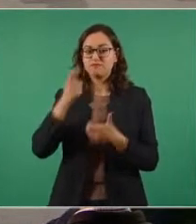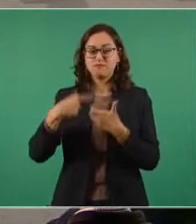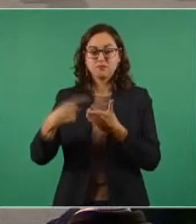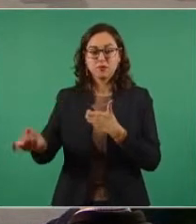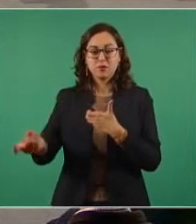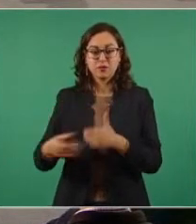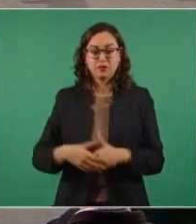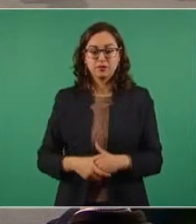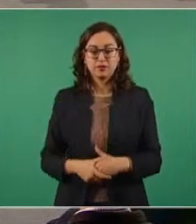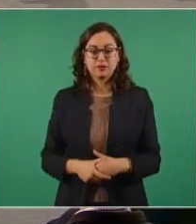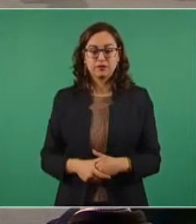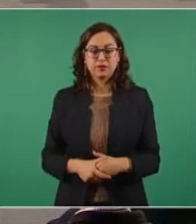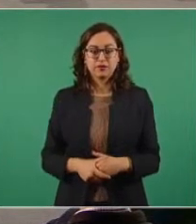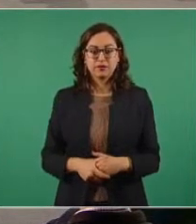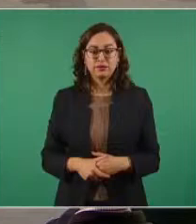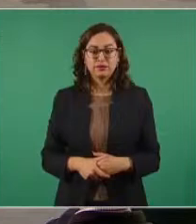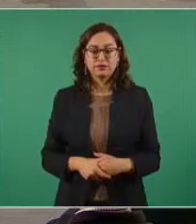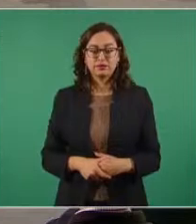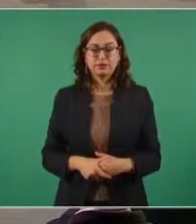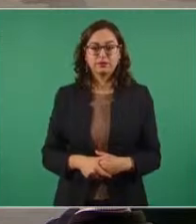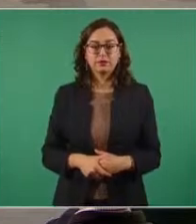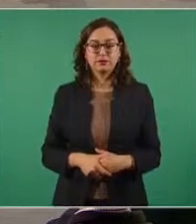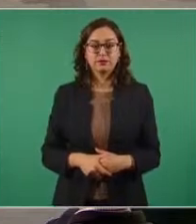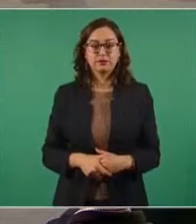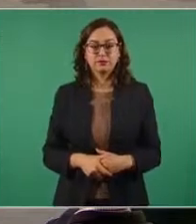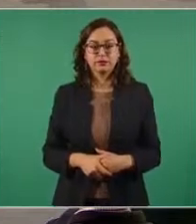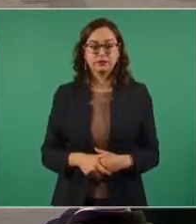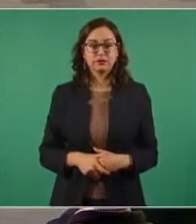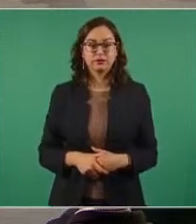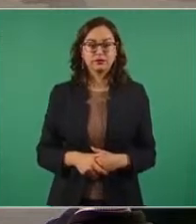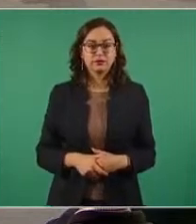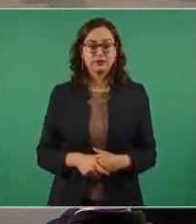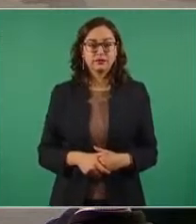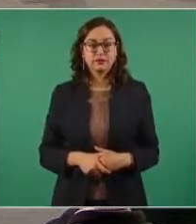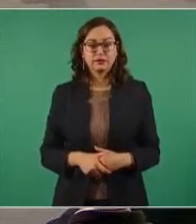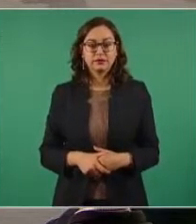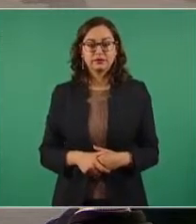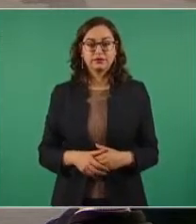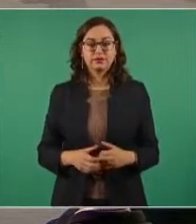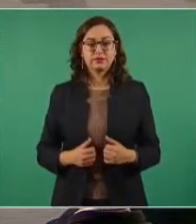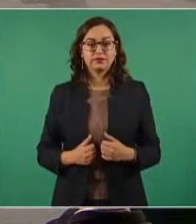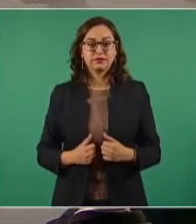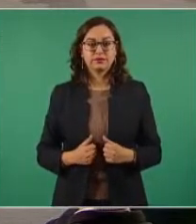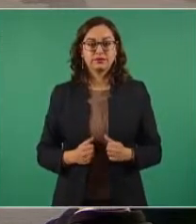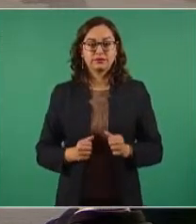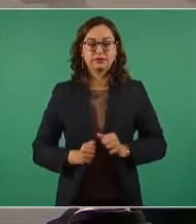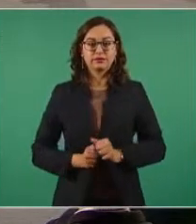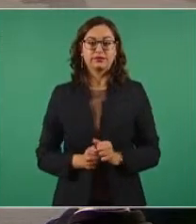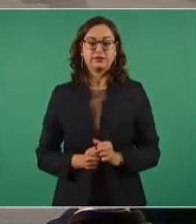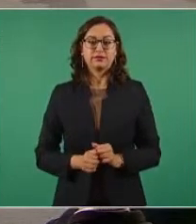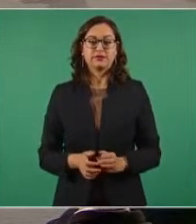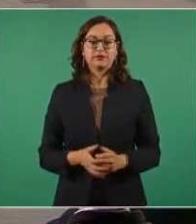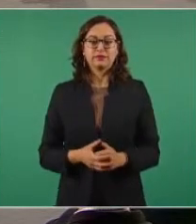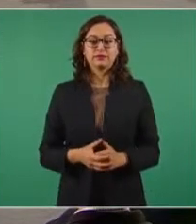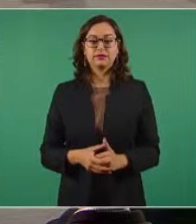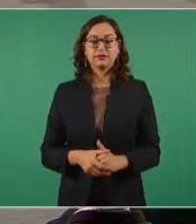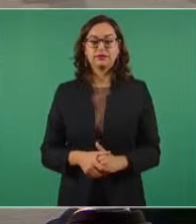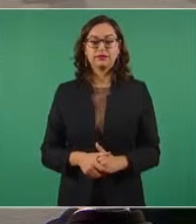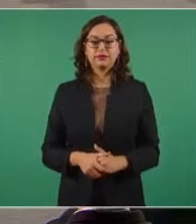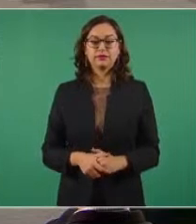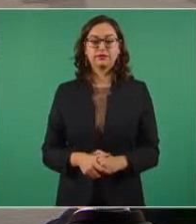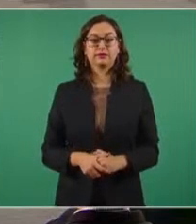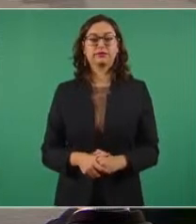en este regreso a clase están preparadas están listos no están listas no se escuchó con muchas ganas de listas